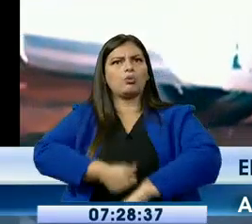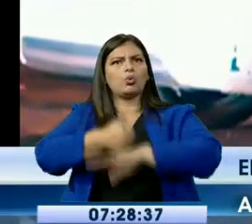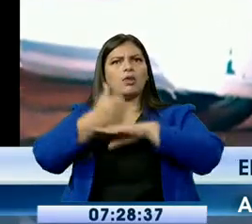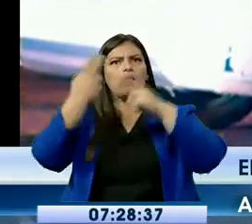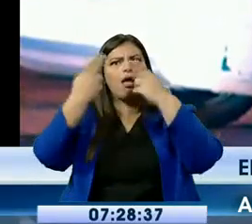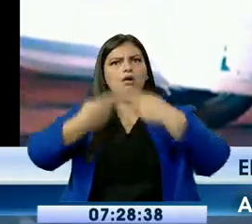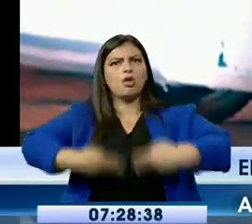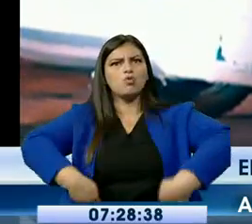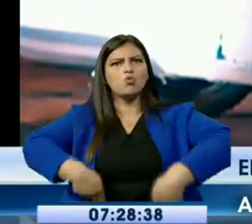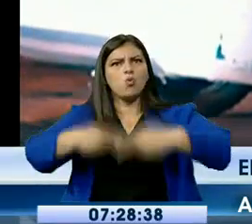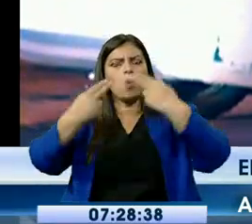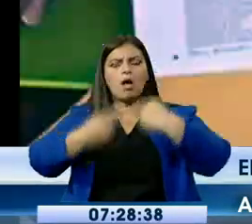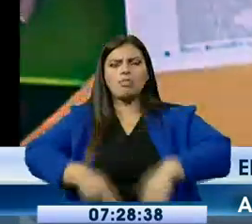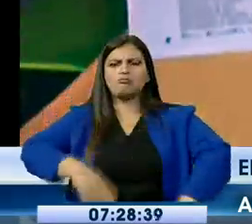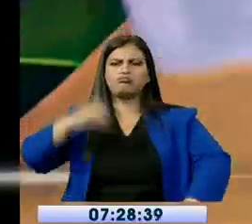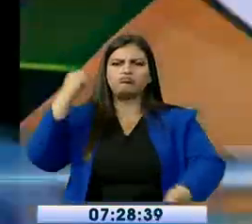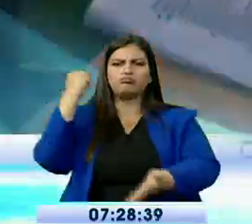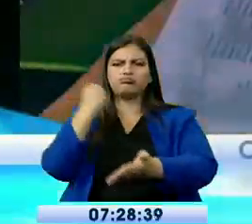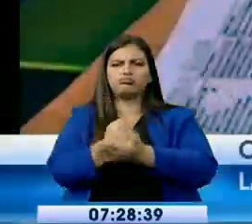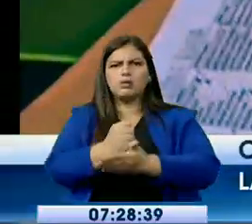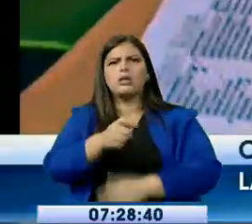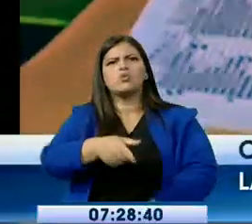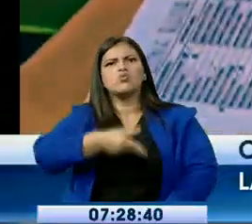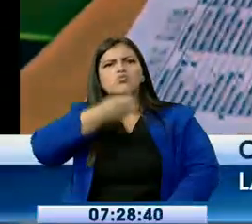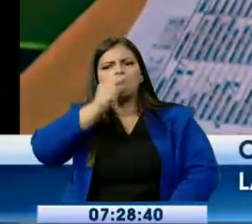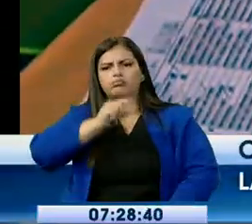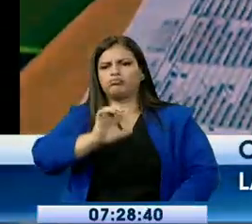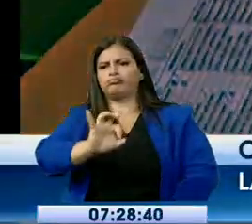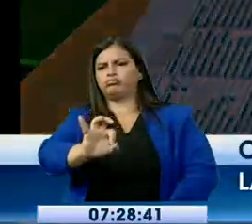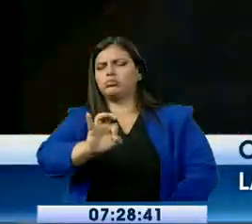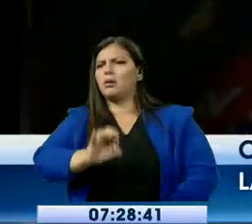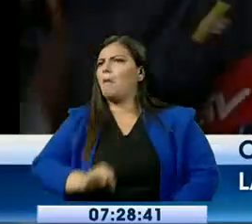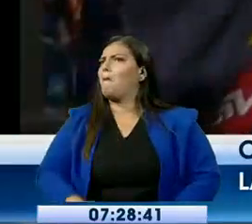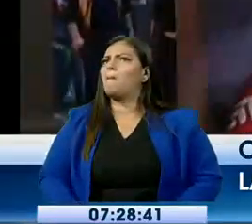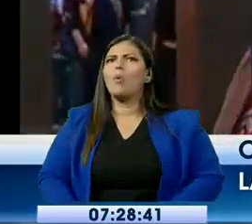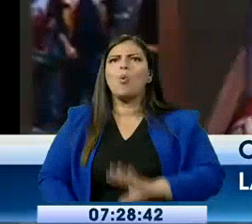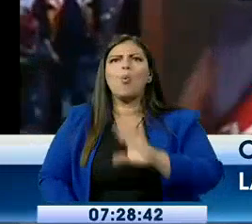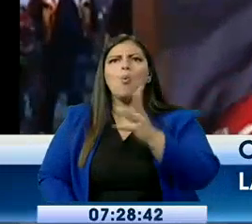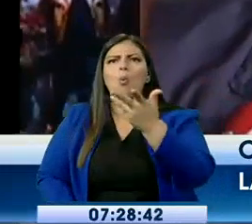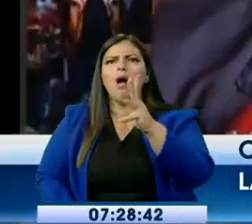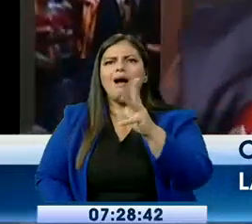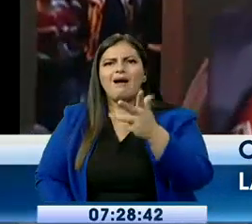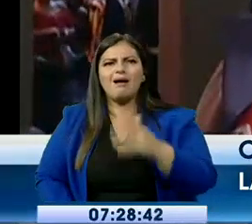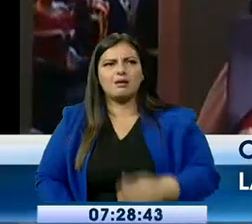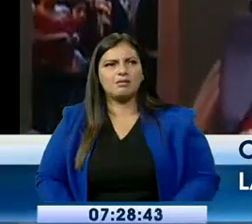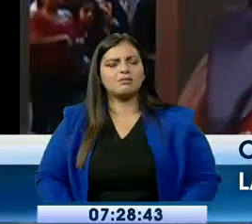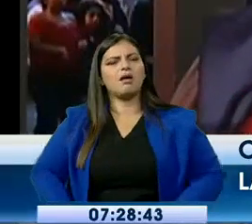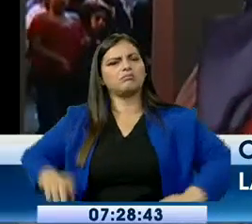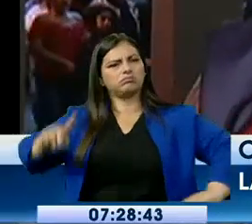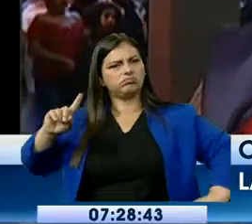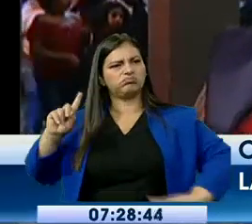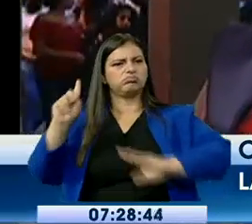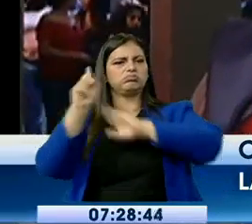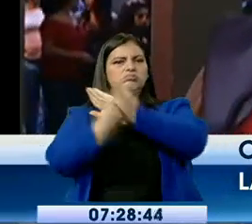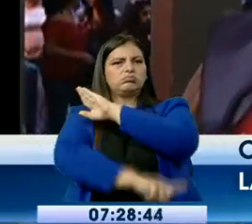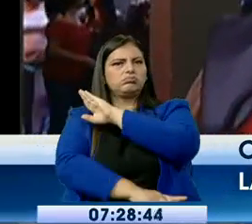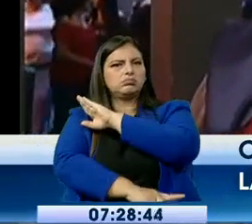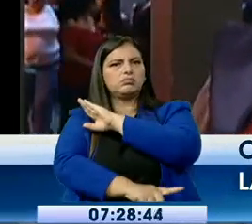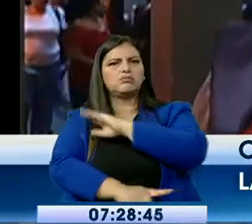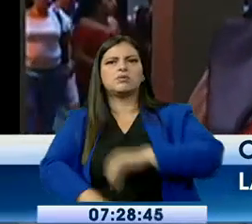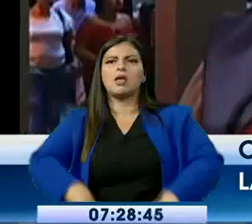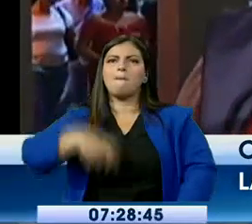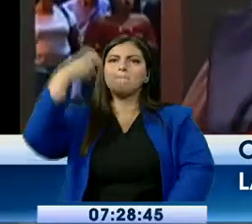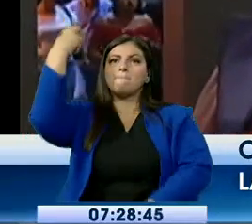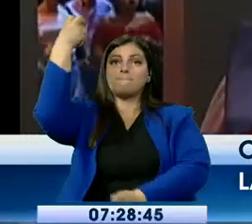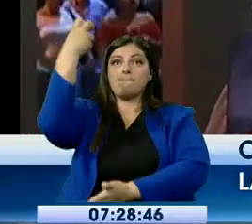que encabezó la diligencia, estos controles continuarán. Hay sanciones económicas, hay sanciones pecuniarias que tienen que pagar los propietarios